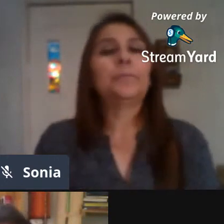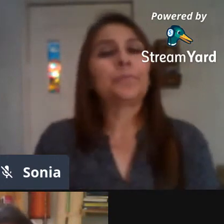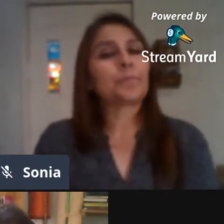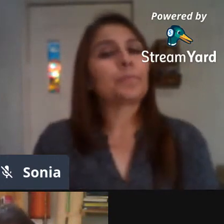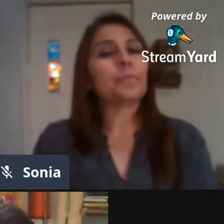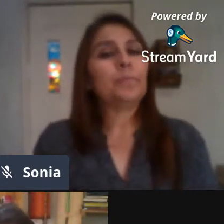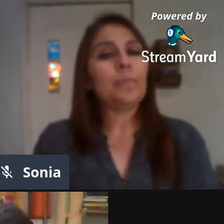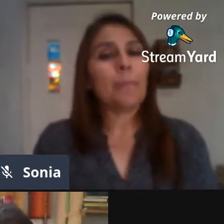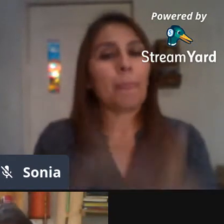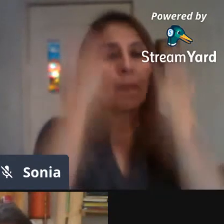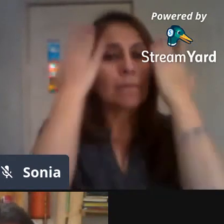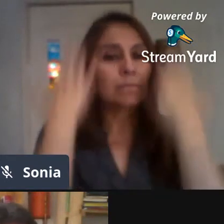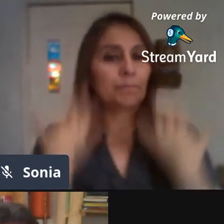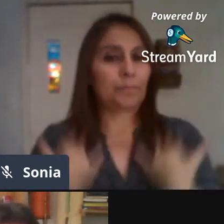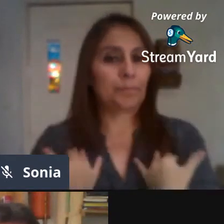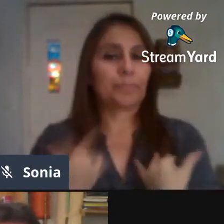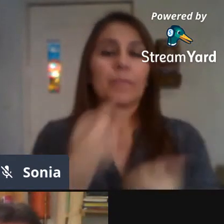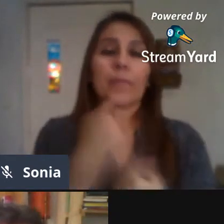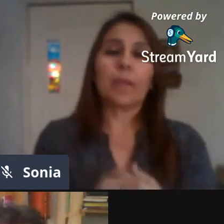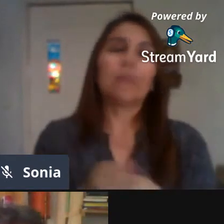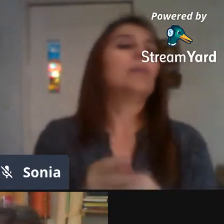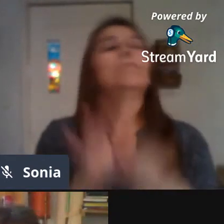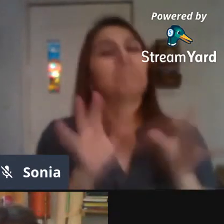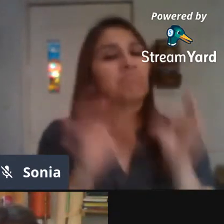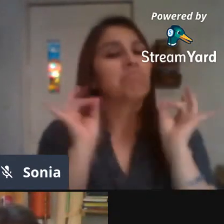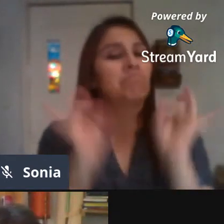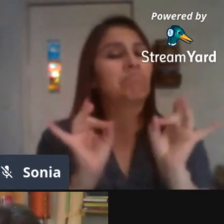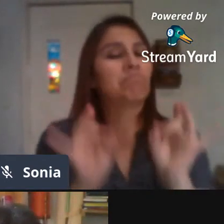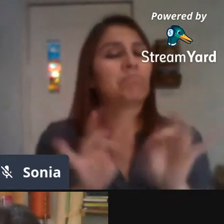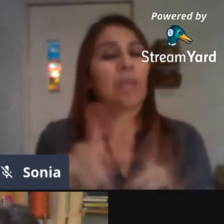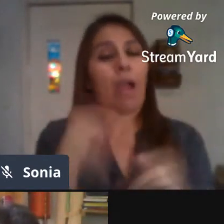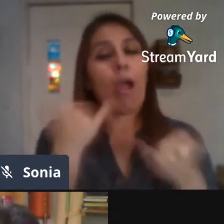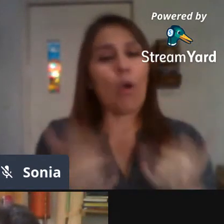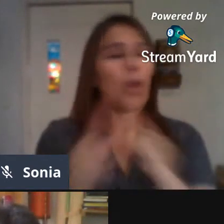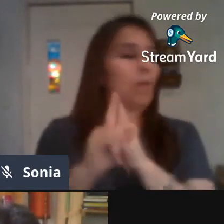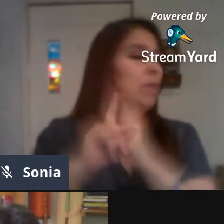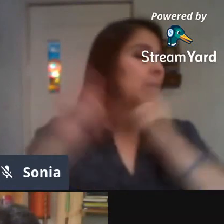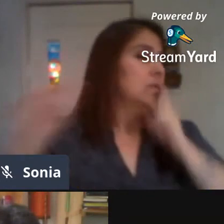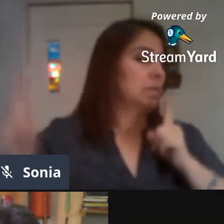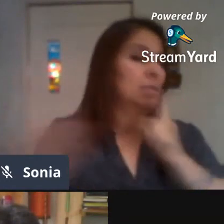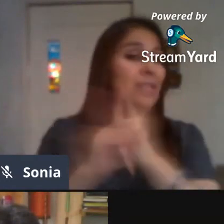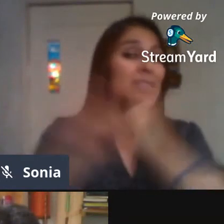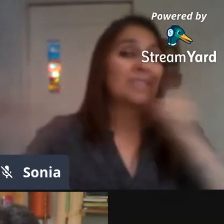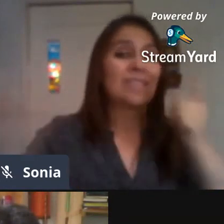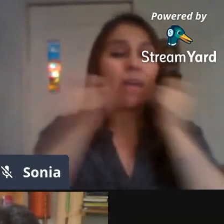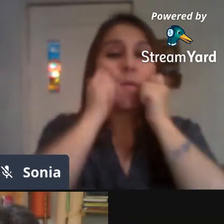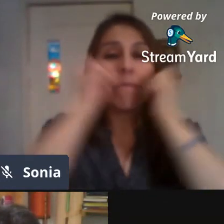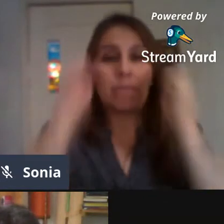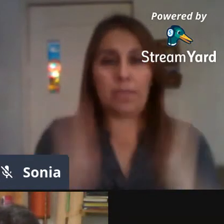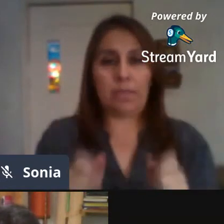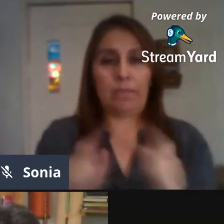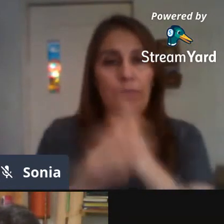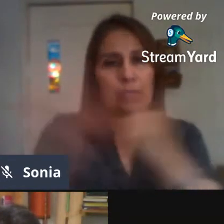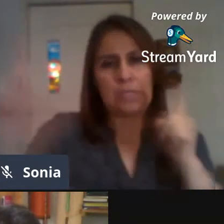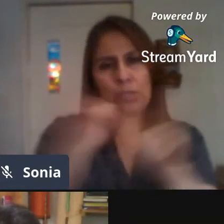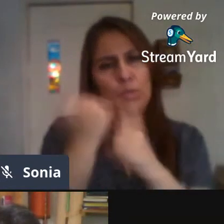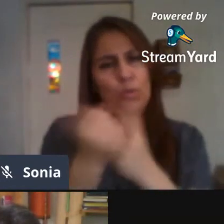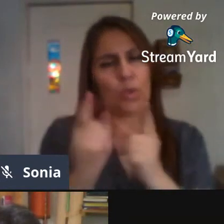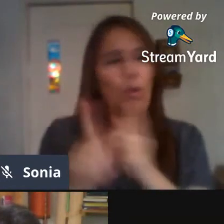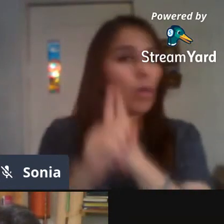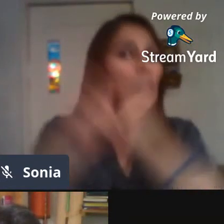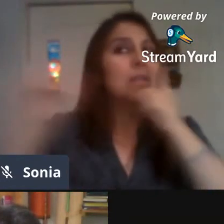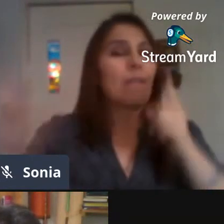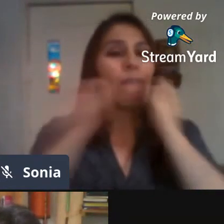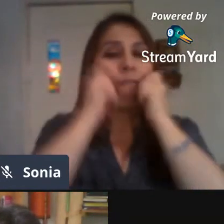estamos en un aislamiento como tú dices más distanciamiento físico que social las redes han estado ahí y